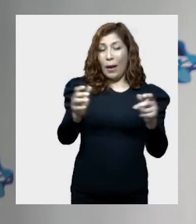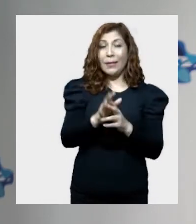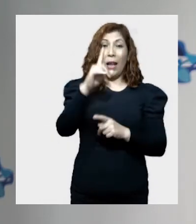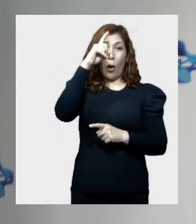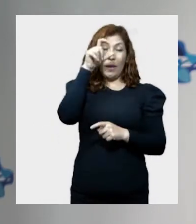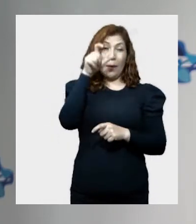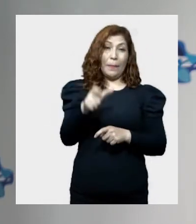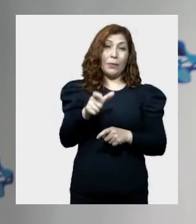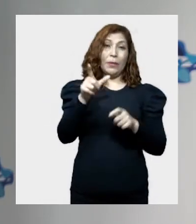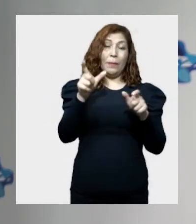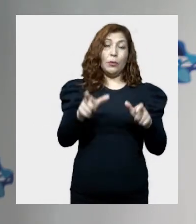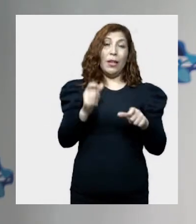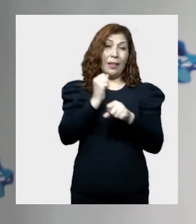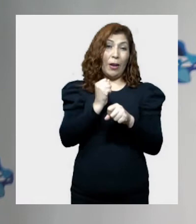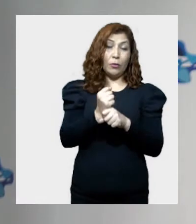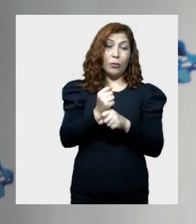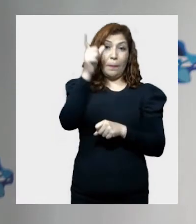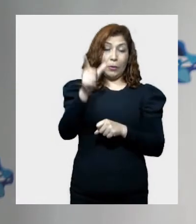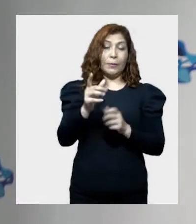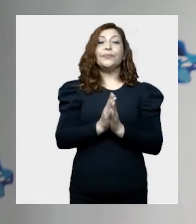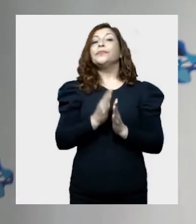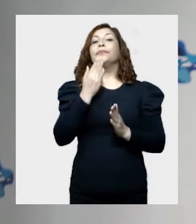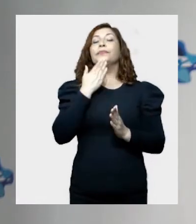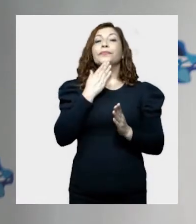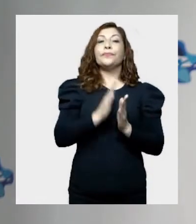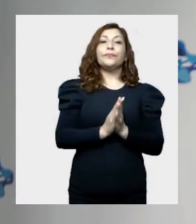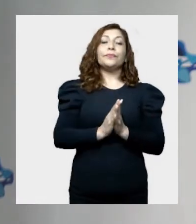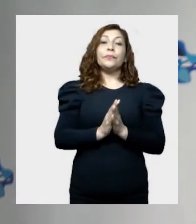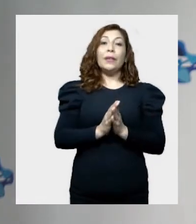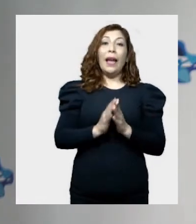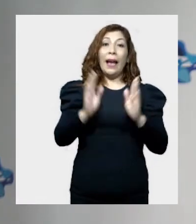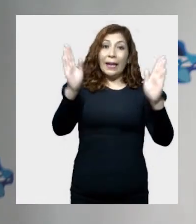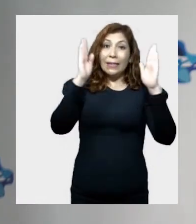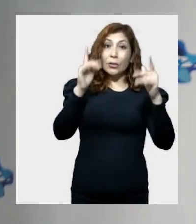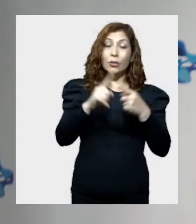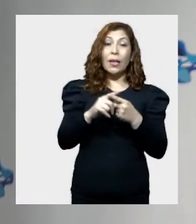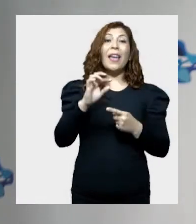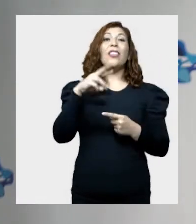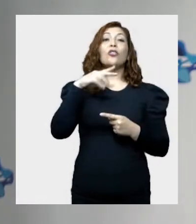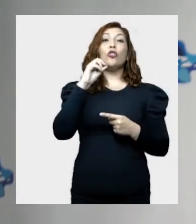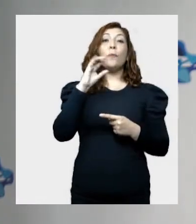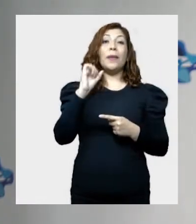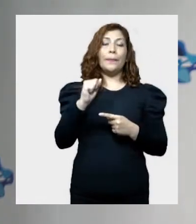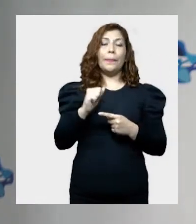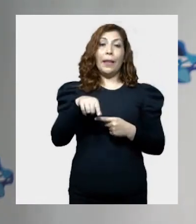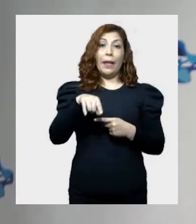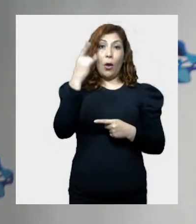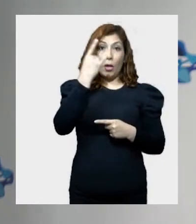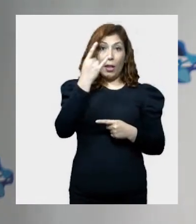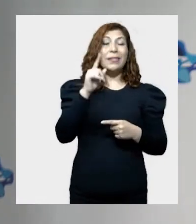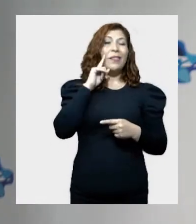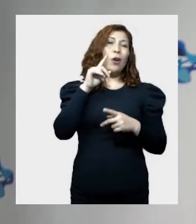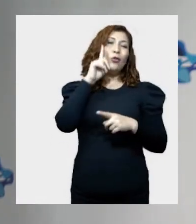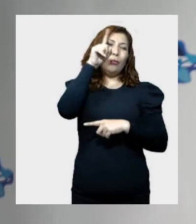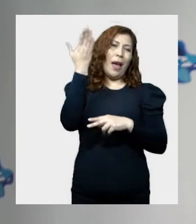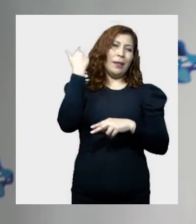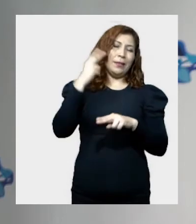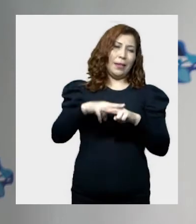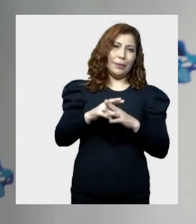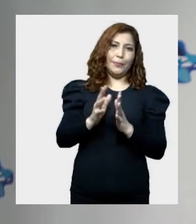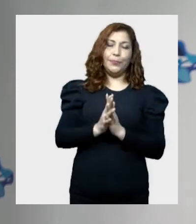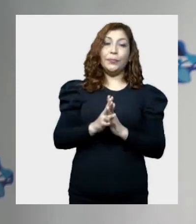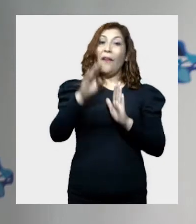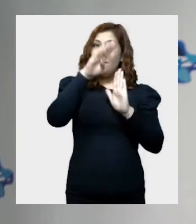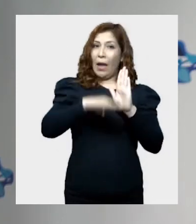también impactó en el número de atenciones endoscópicas que históricamente la unidad estaba acostumbrada a realizar. A su